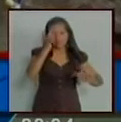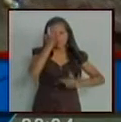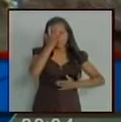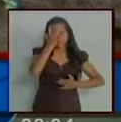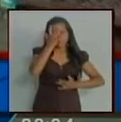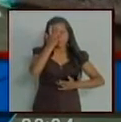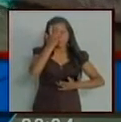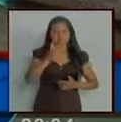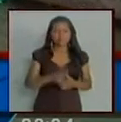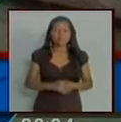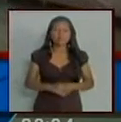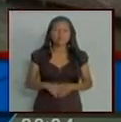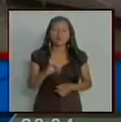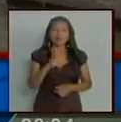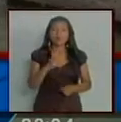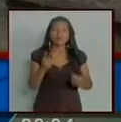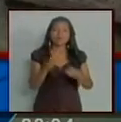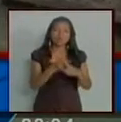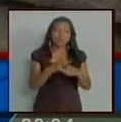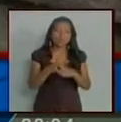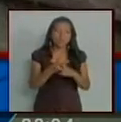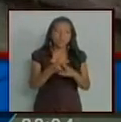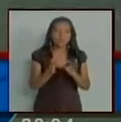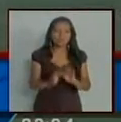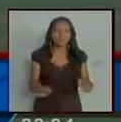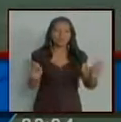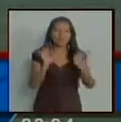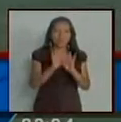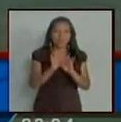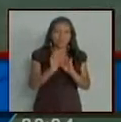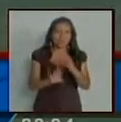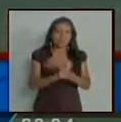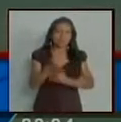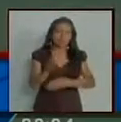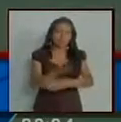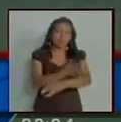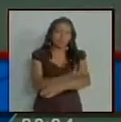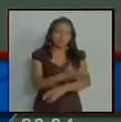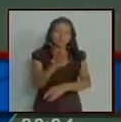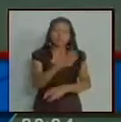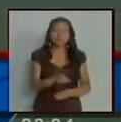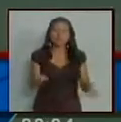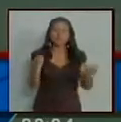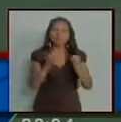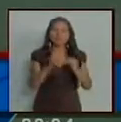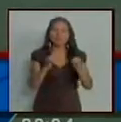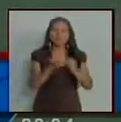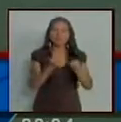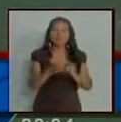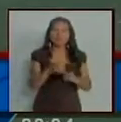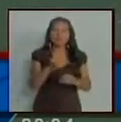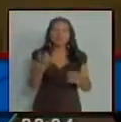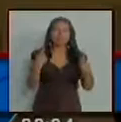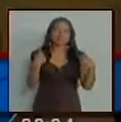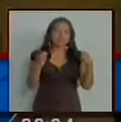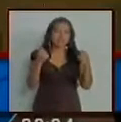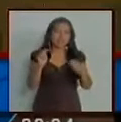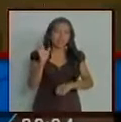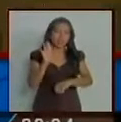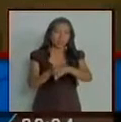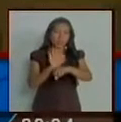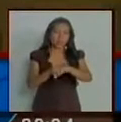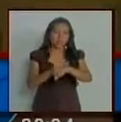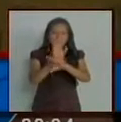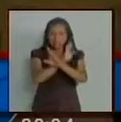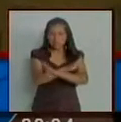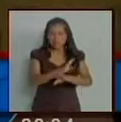inflamaciones de los oídos. Entonces, evitar eso y además tratar de aconsejar a